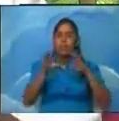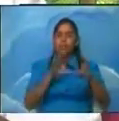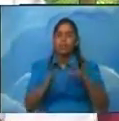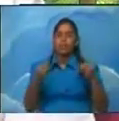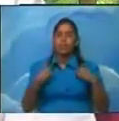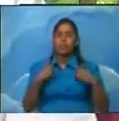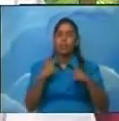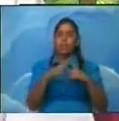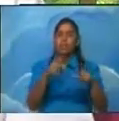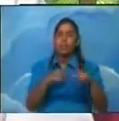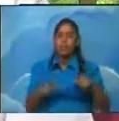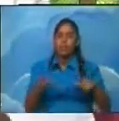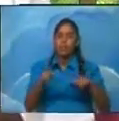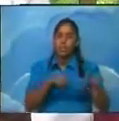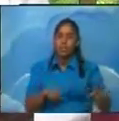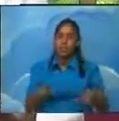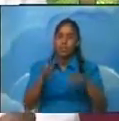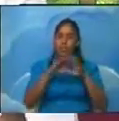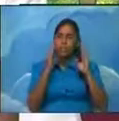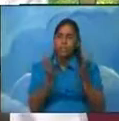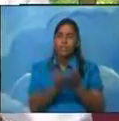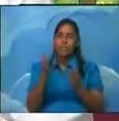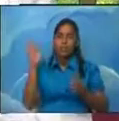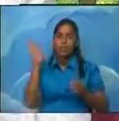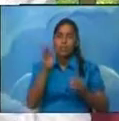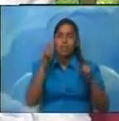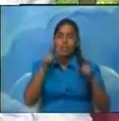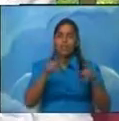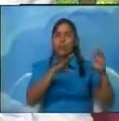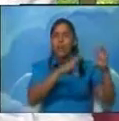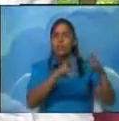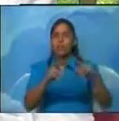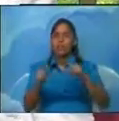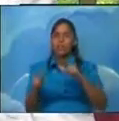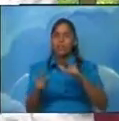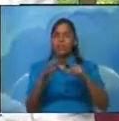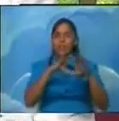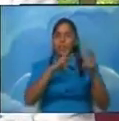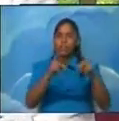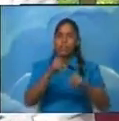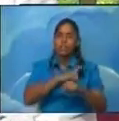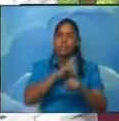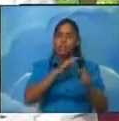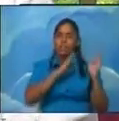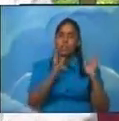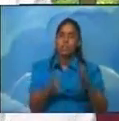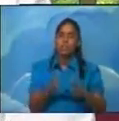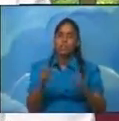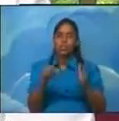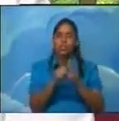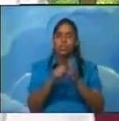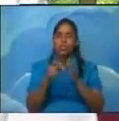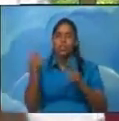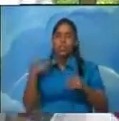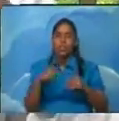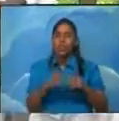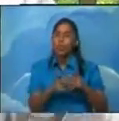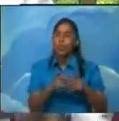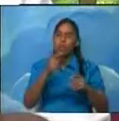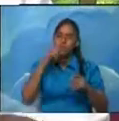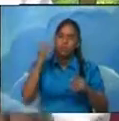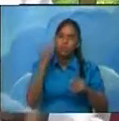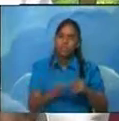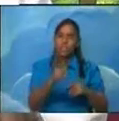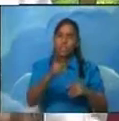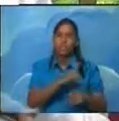en diferentes partes de la tierra, que vengan acá a esta tierra, a la tierra del Evangelio, donde hay una garantía de